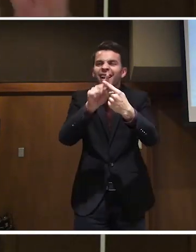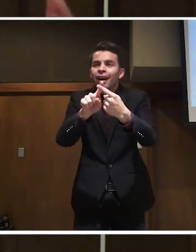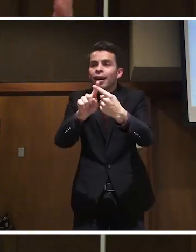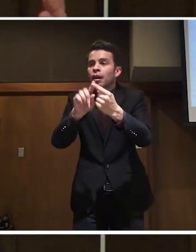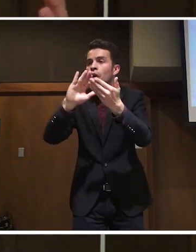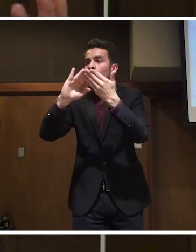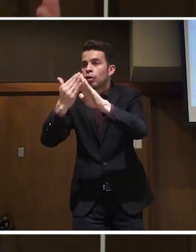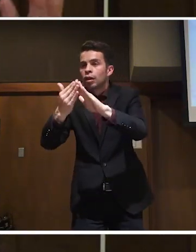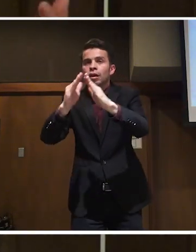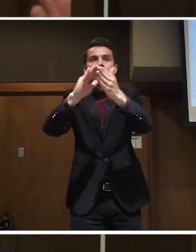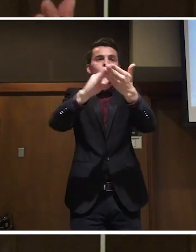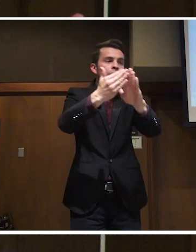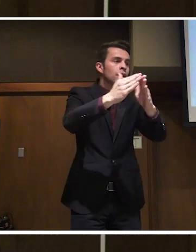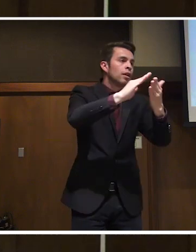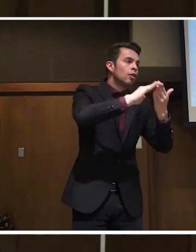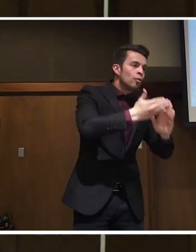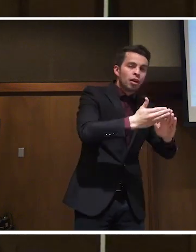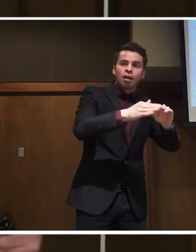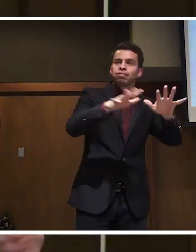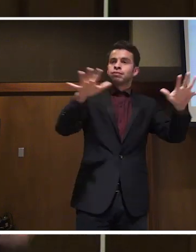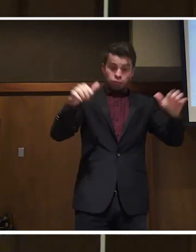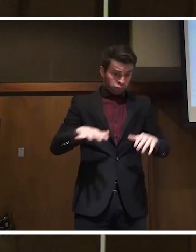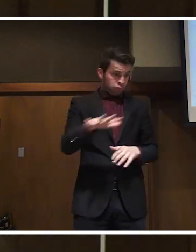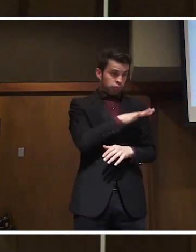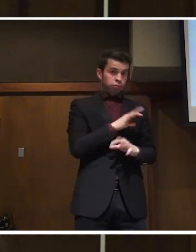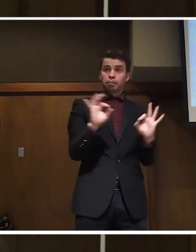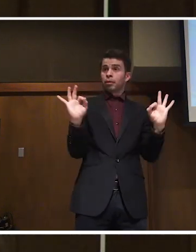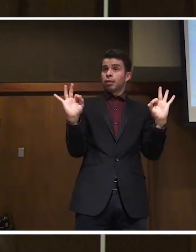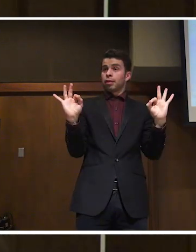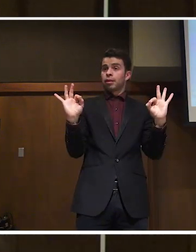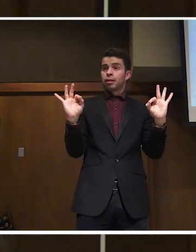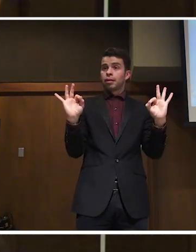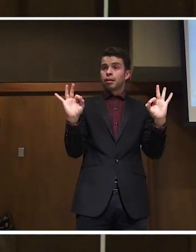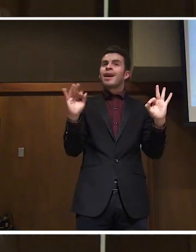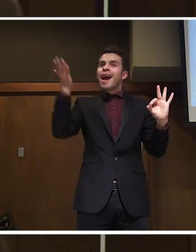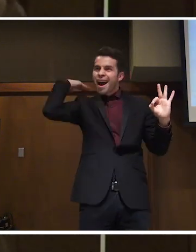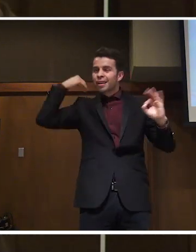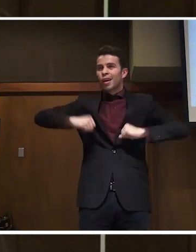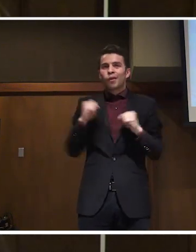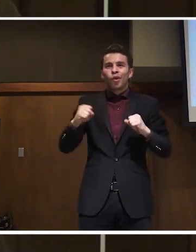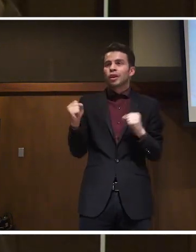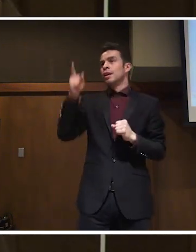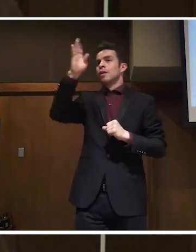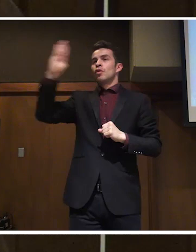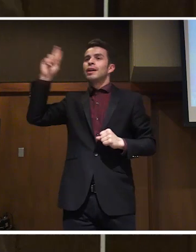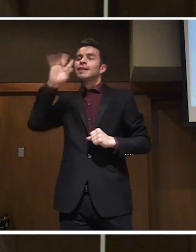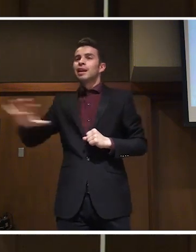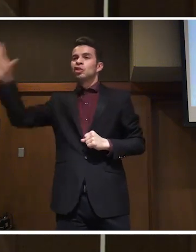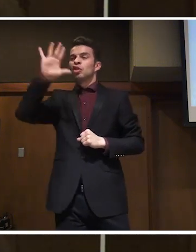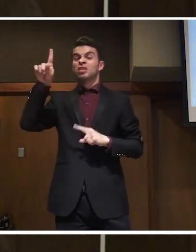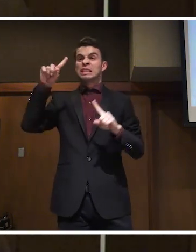muy amplia, en condiciones muy óptimas. Y yo creo que parte del problema que había en Bogotá era que como la Biblioteca Nacional tenía esa